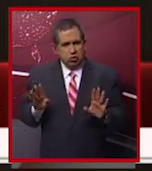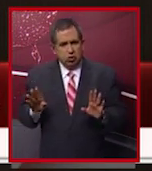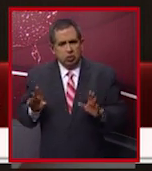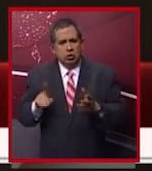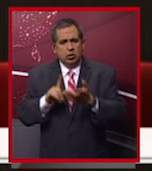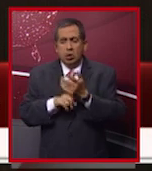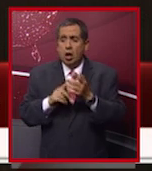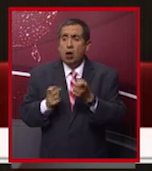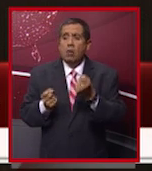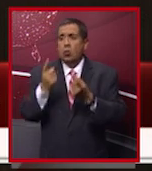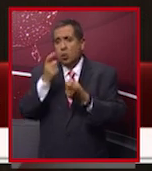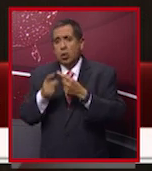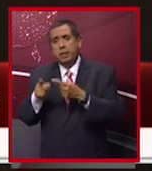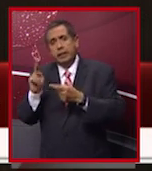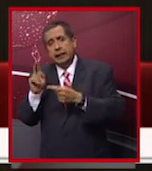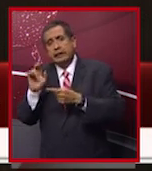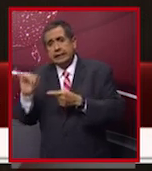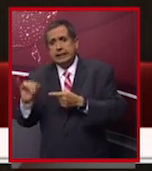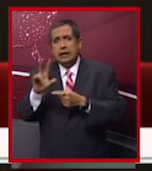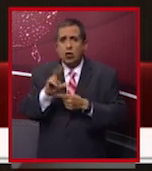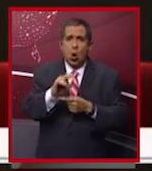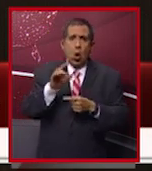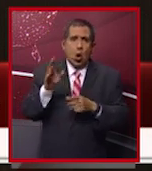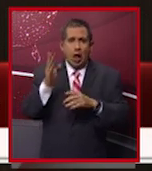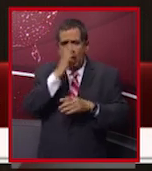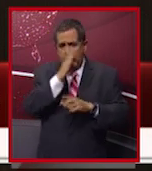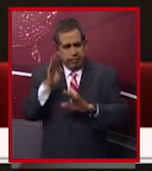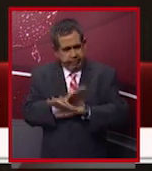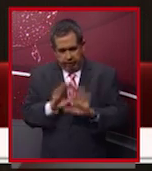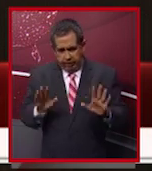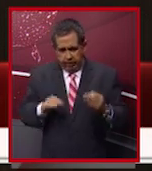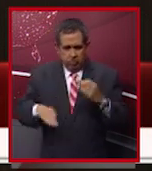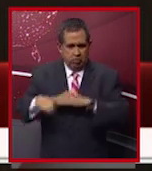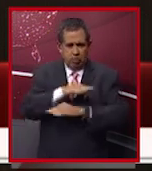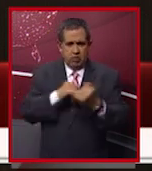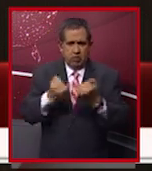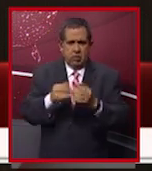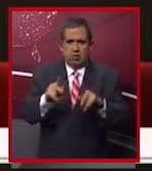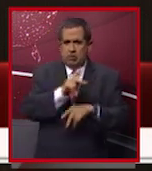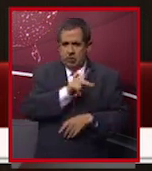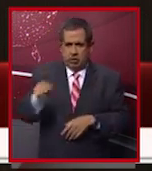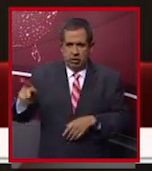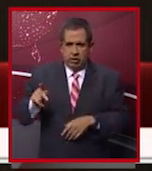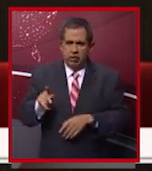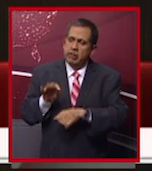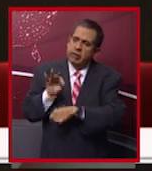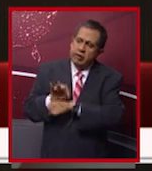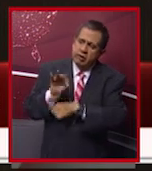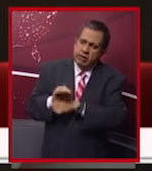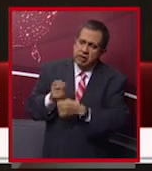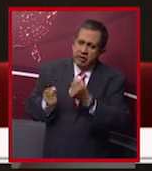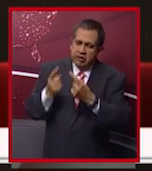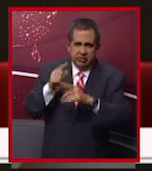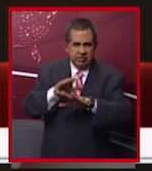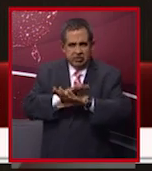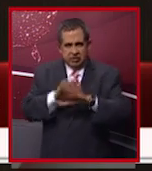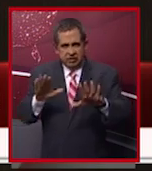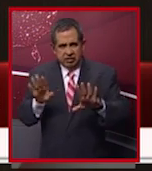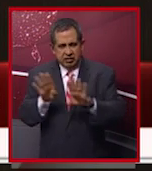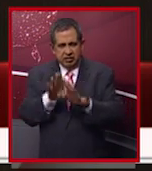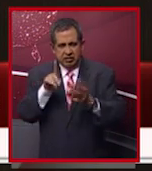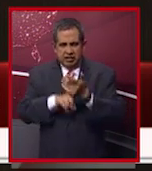contempla excepciones ni establece distinciones, privilegios o